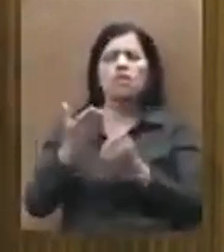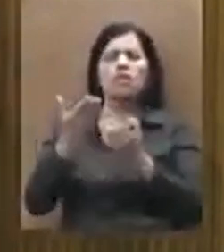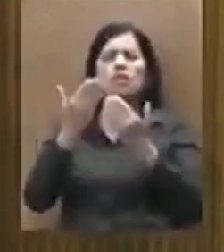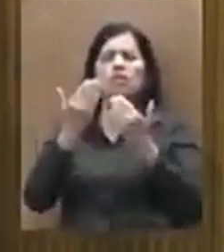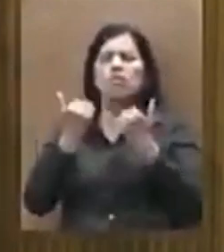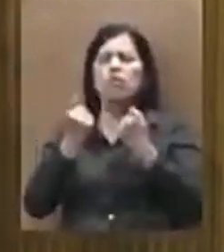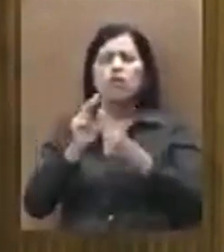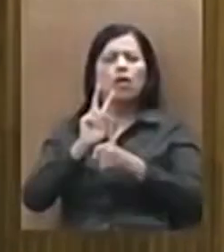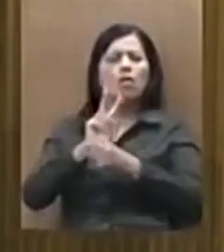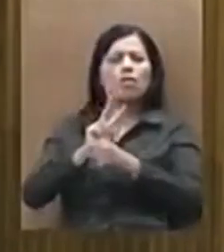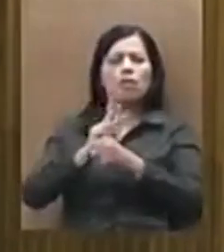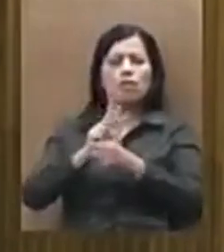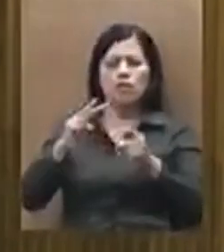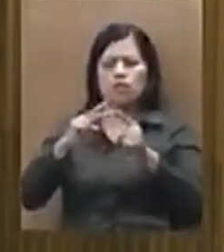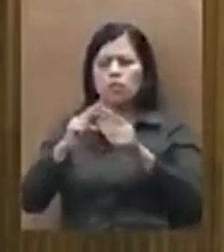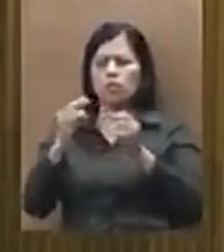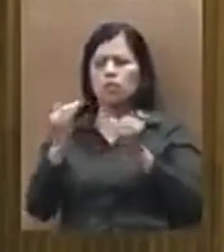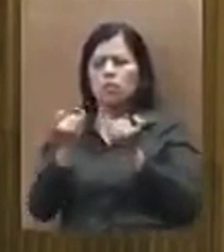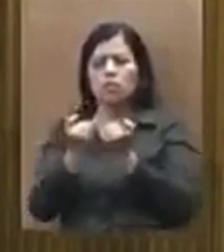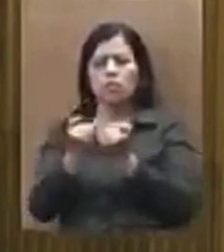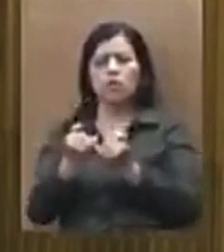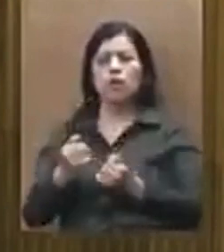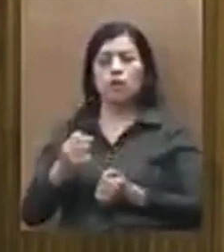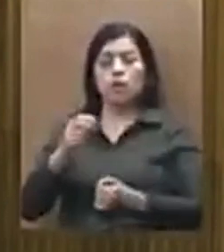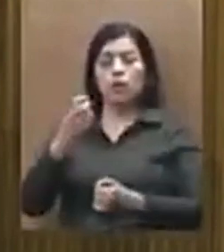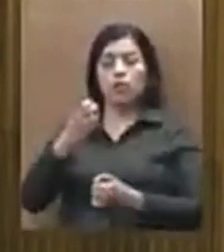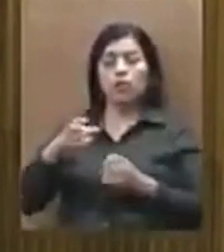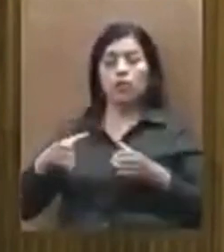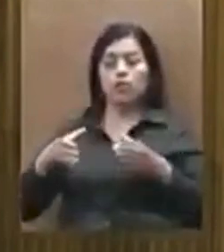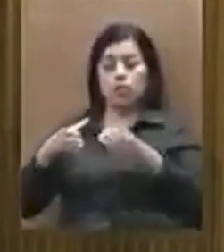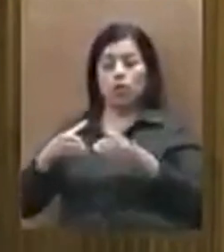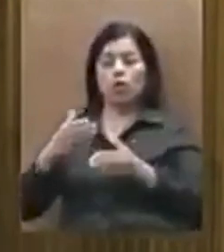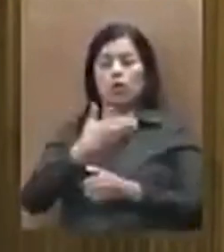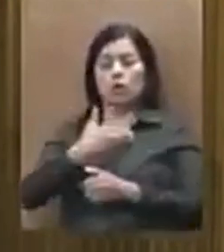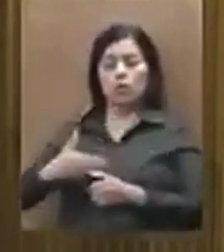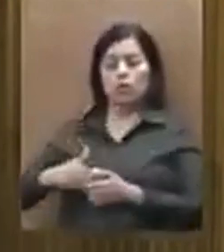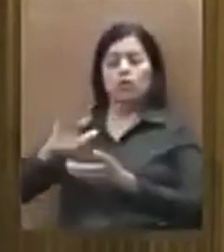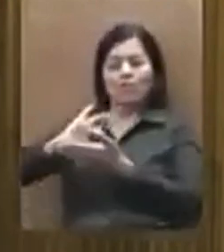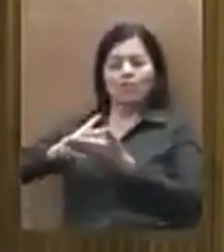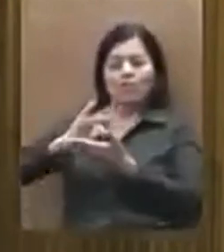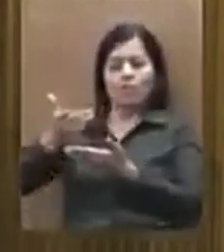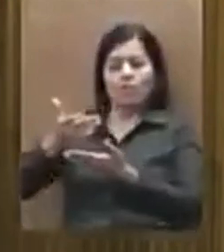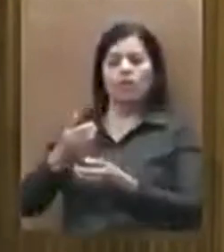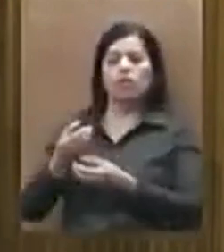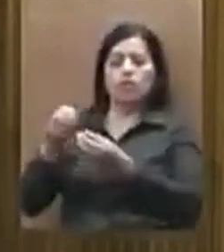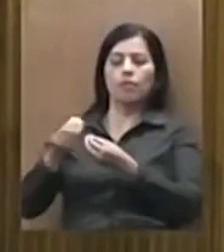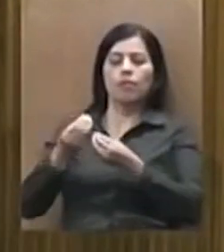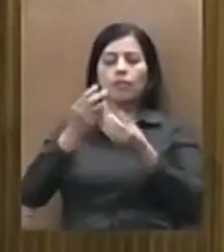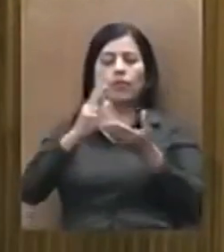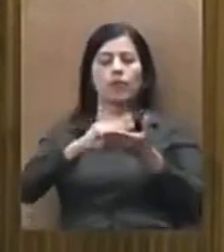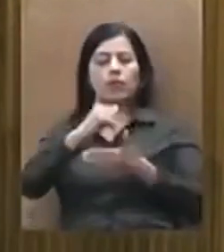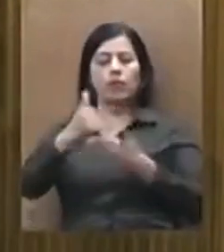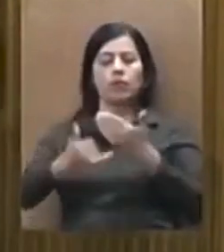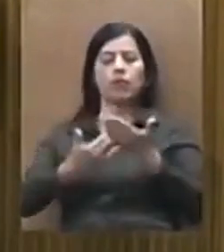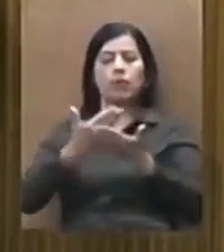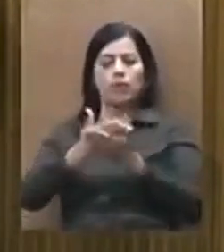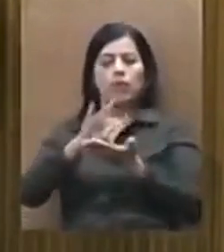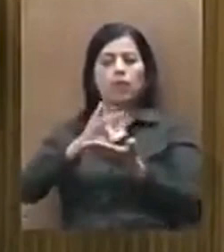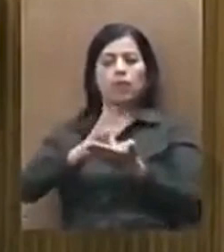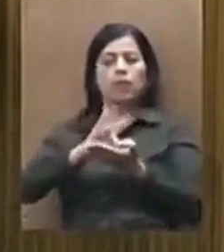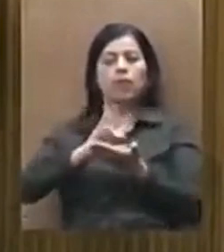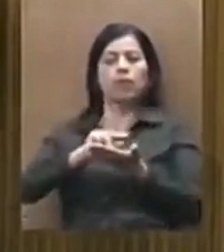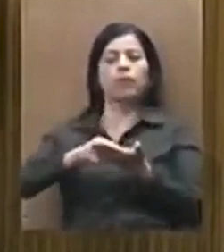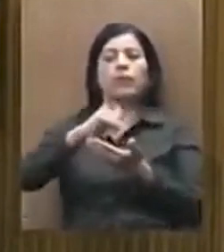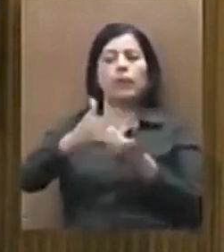y cómo se encuentra por eso el día de hoy agradezco al presidente de la comisión obsequiar este punto de acuerdo a favor porque